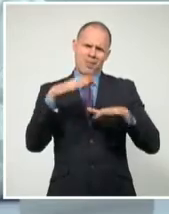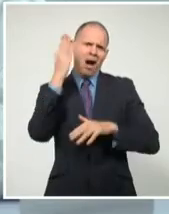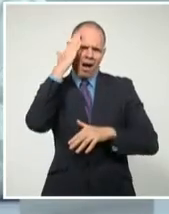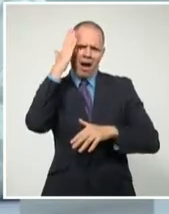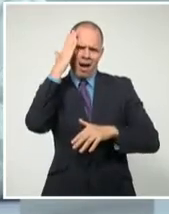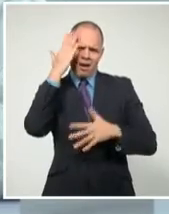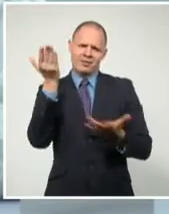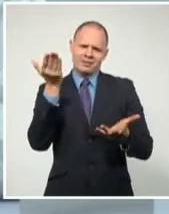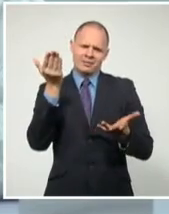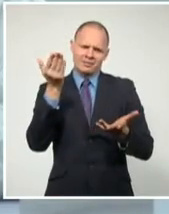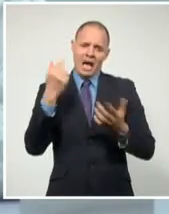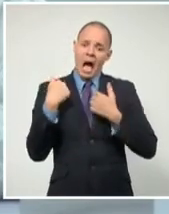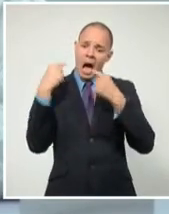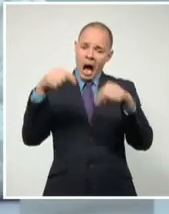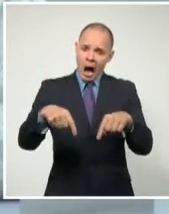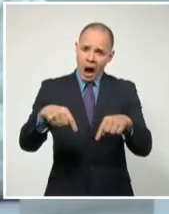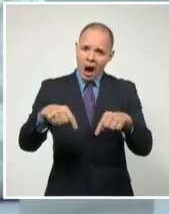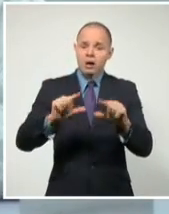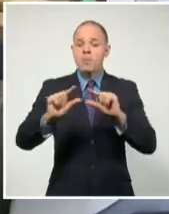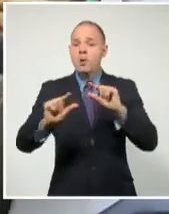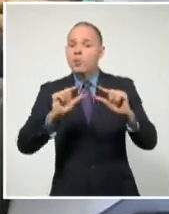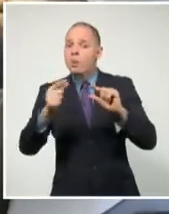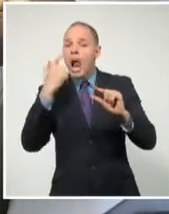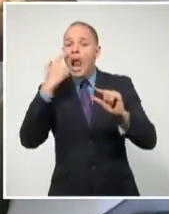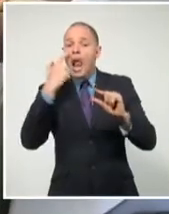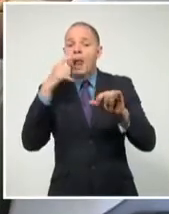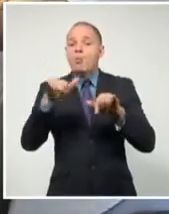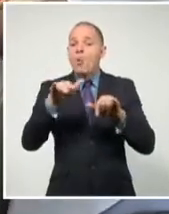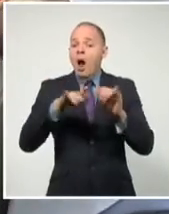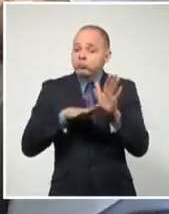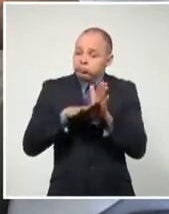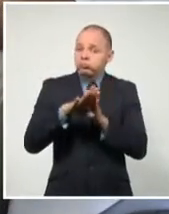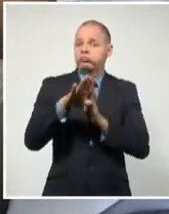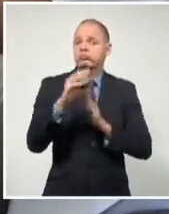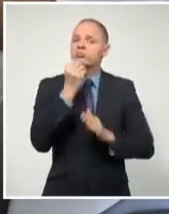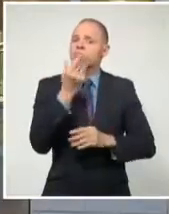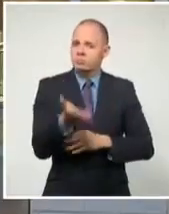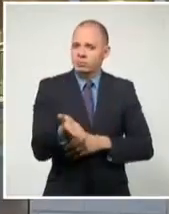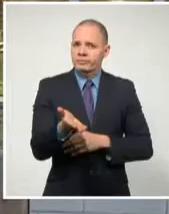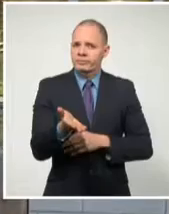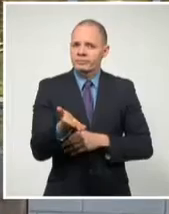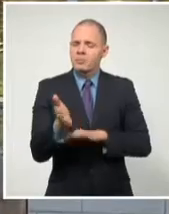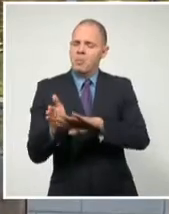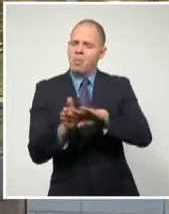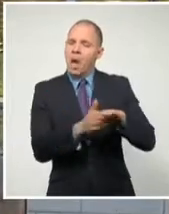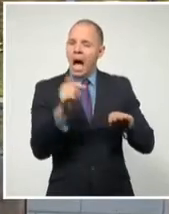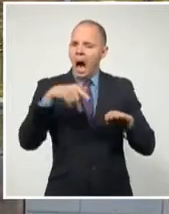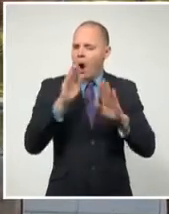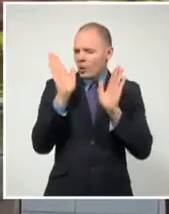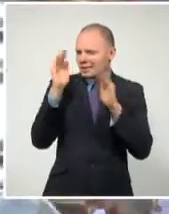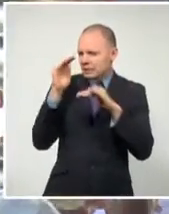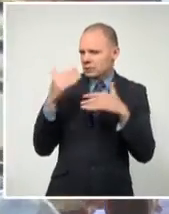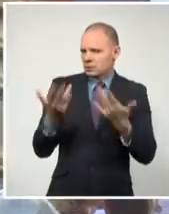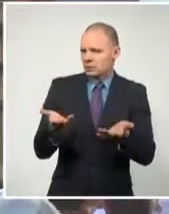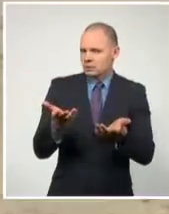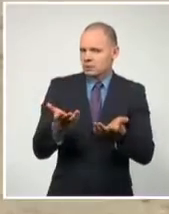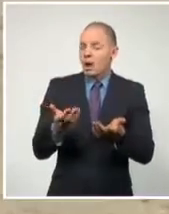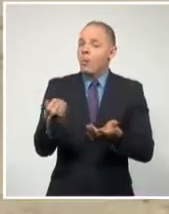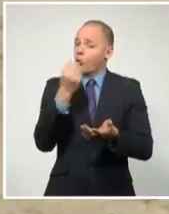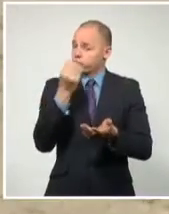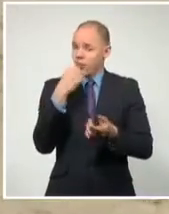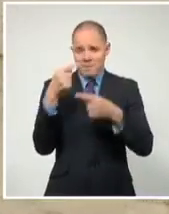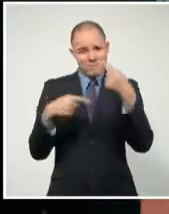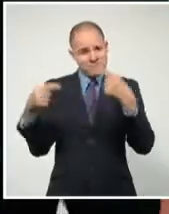aplicando en medio de la pandemia. Entre las áreas claves a concentrar los esfuerzos está la producción de